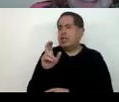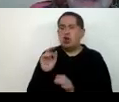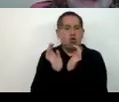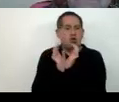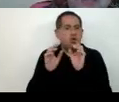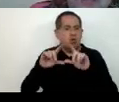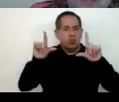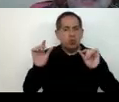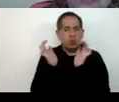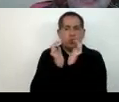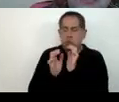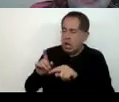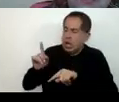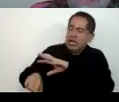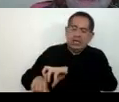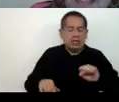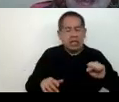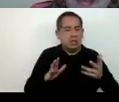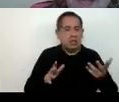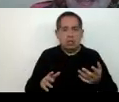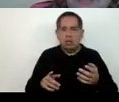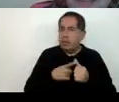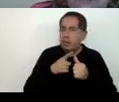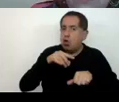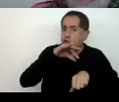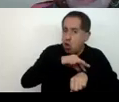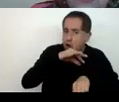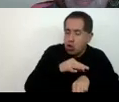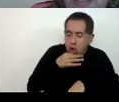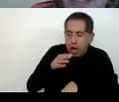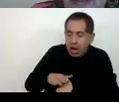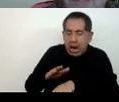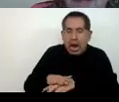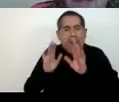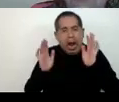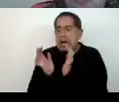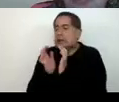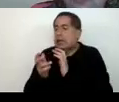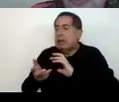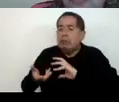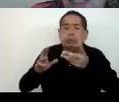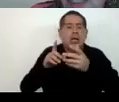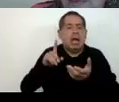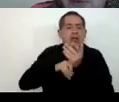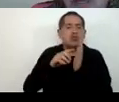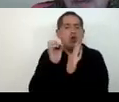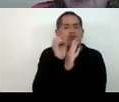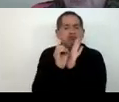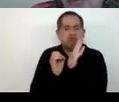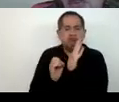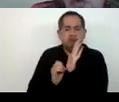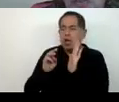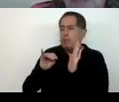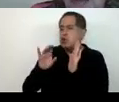se hace por indicación médica, que tenga una indicación orgánica, que tenga miomatosis uterina, por